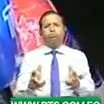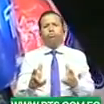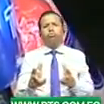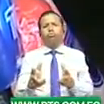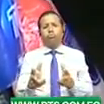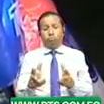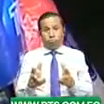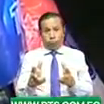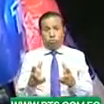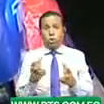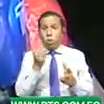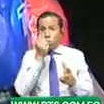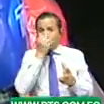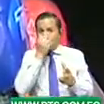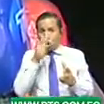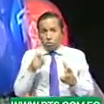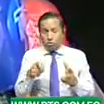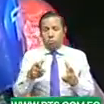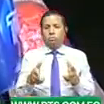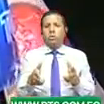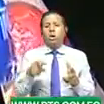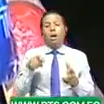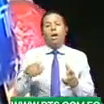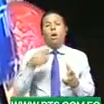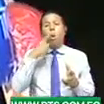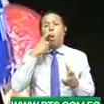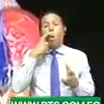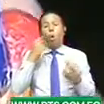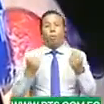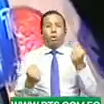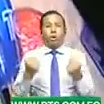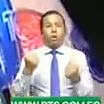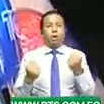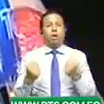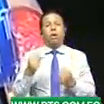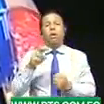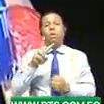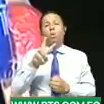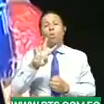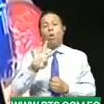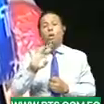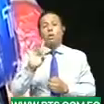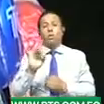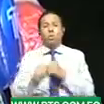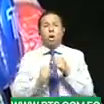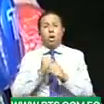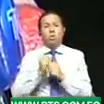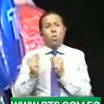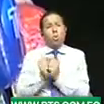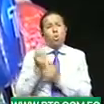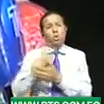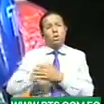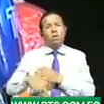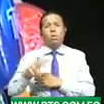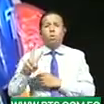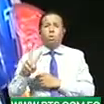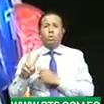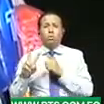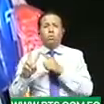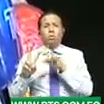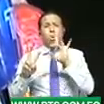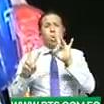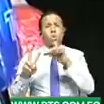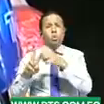rojo que estaba siendo conducida por un ciudadano de 48 años en compañía de sus dos niños de 8 y 12